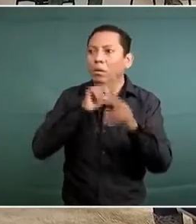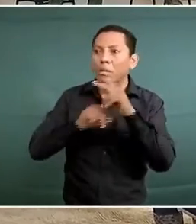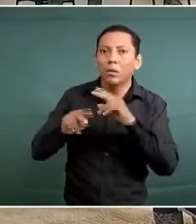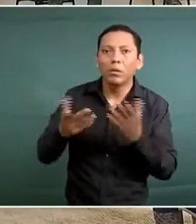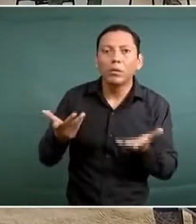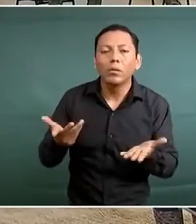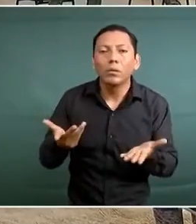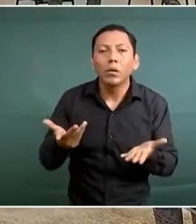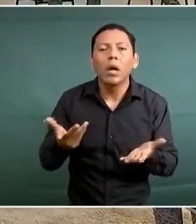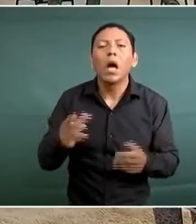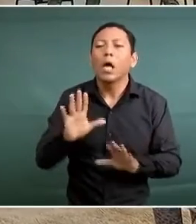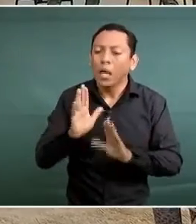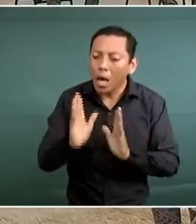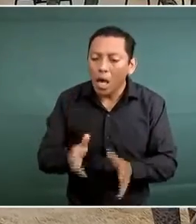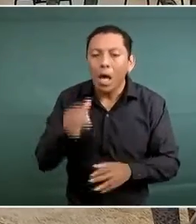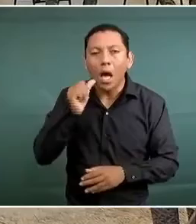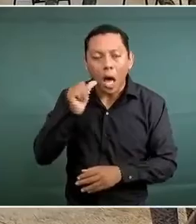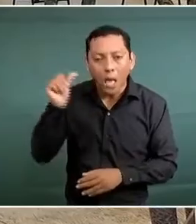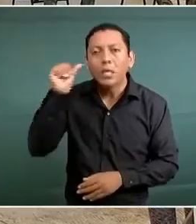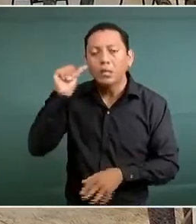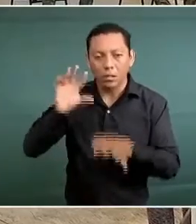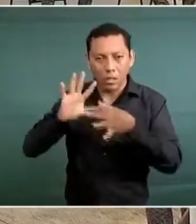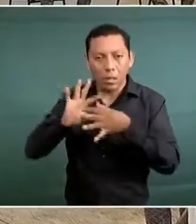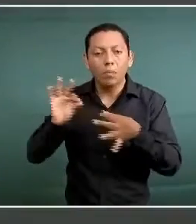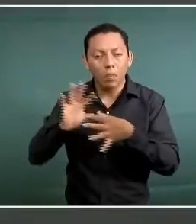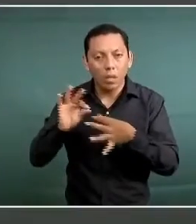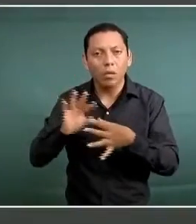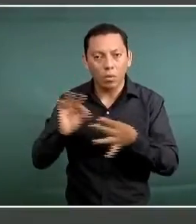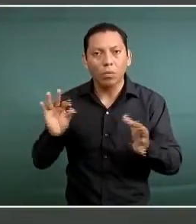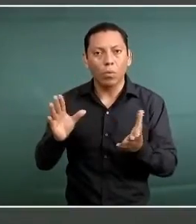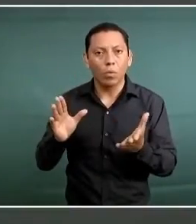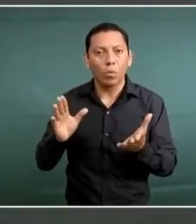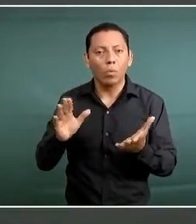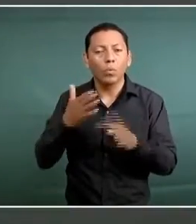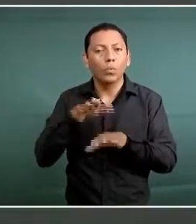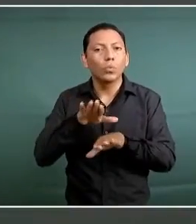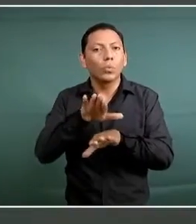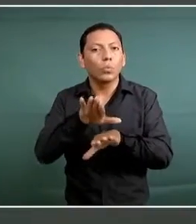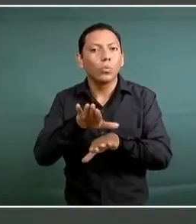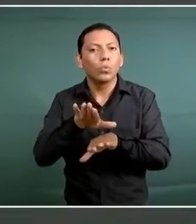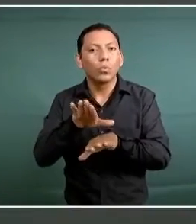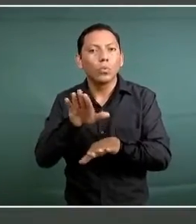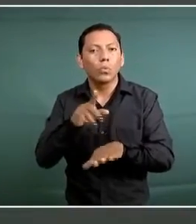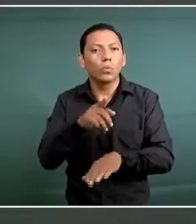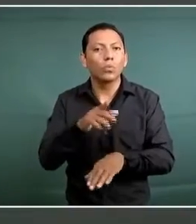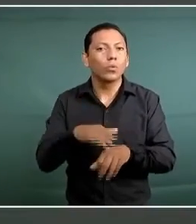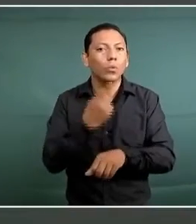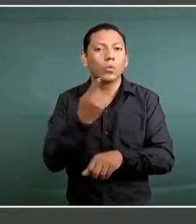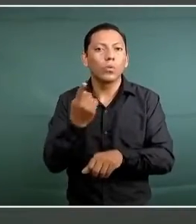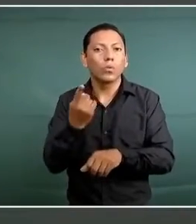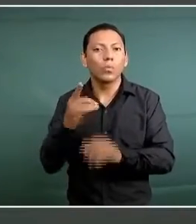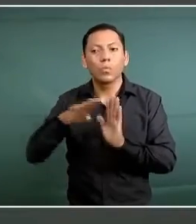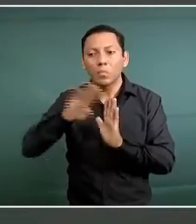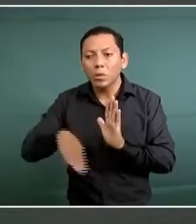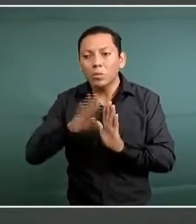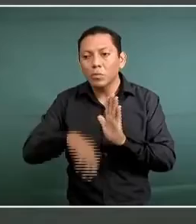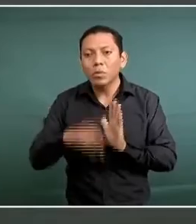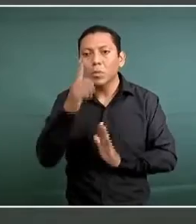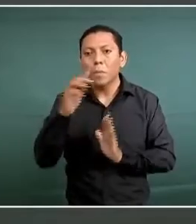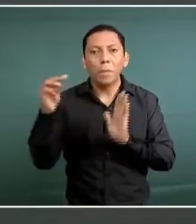el porqué de los mil fallecimientos